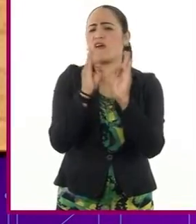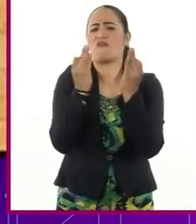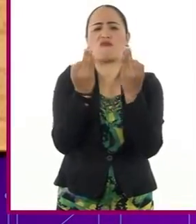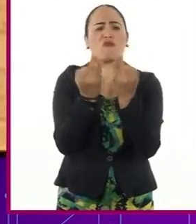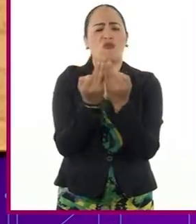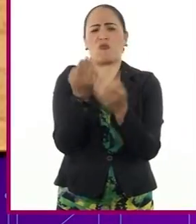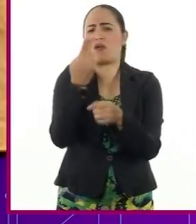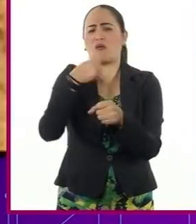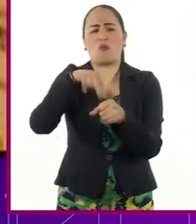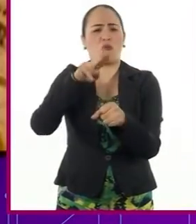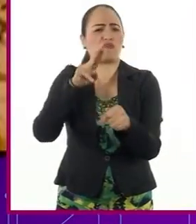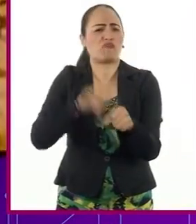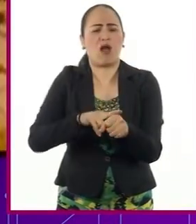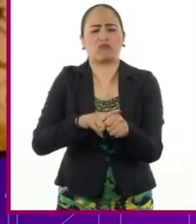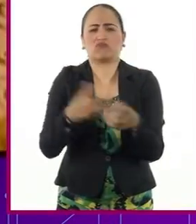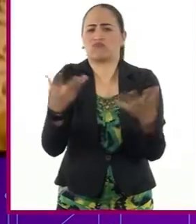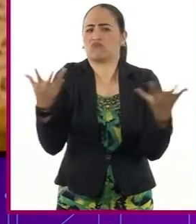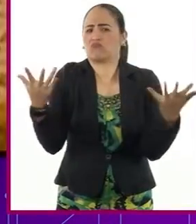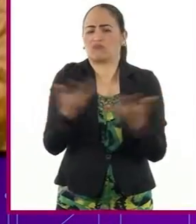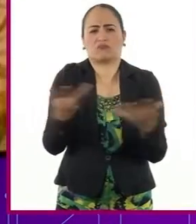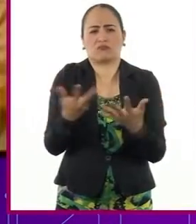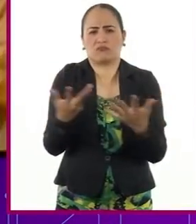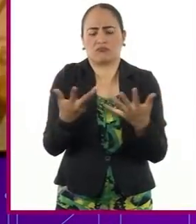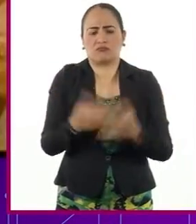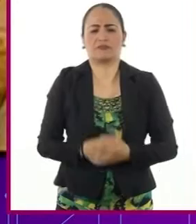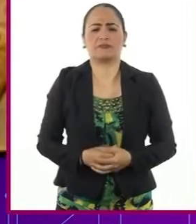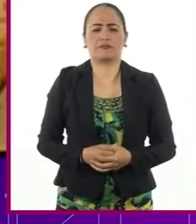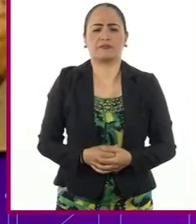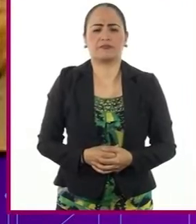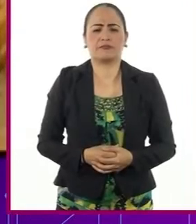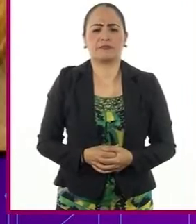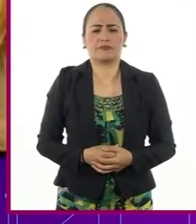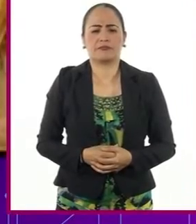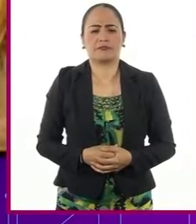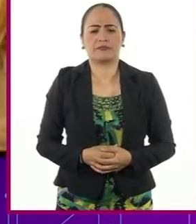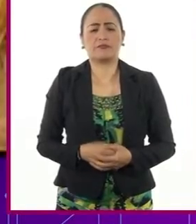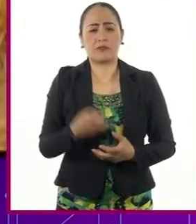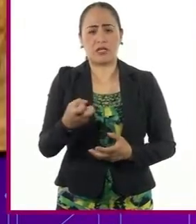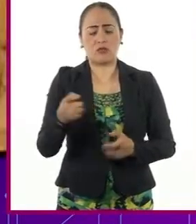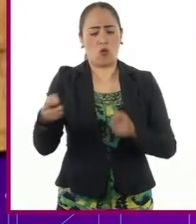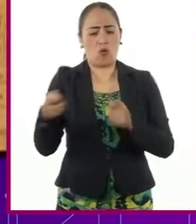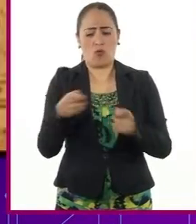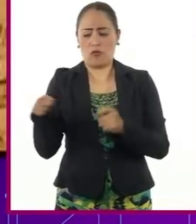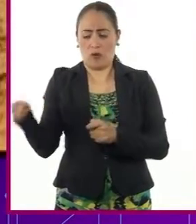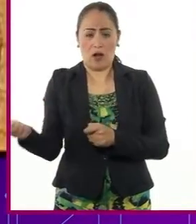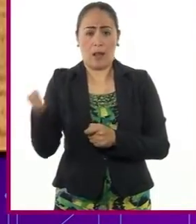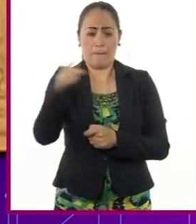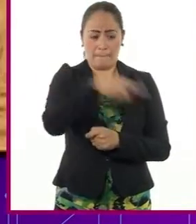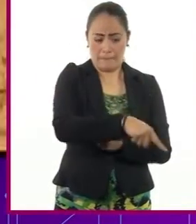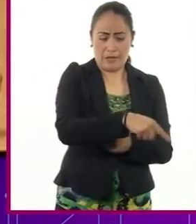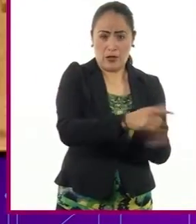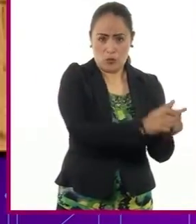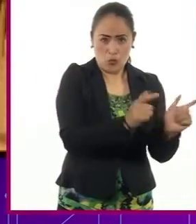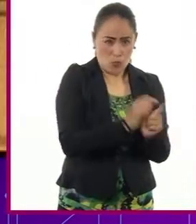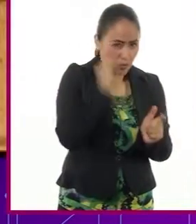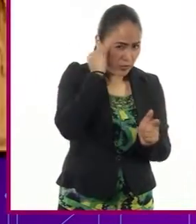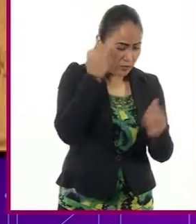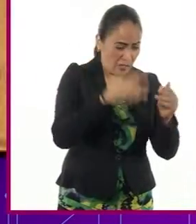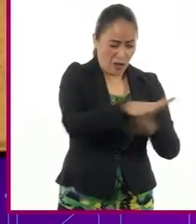de proceder y de esta manera se habla de dominio indirecto, porque los